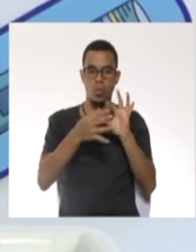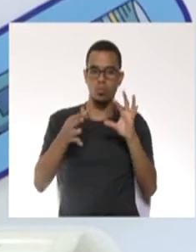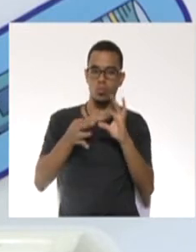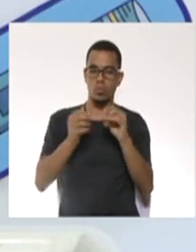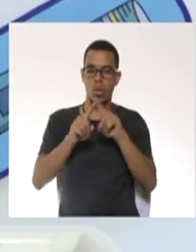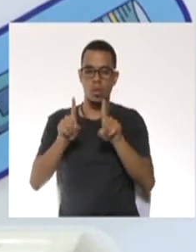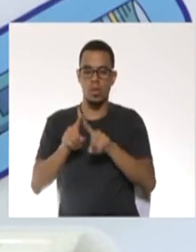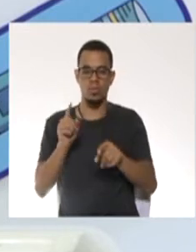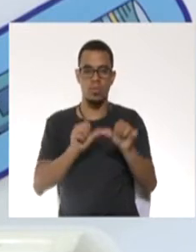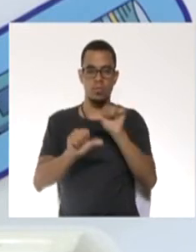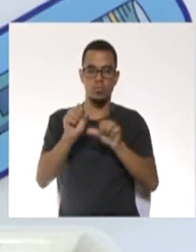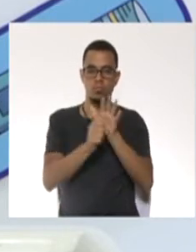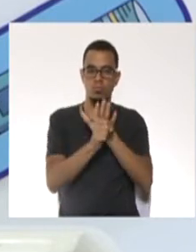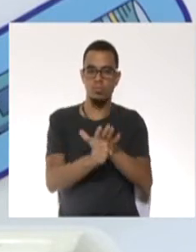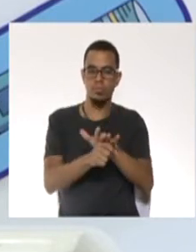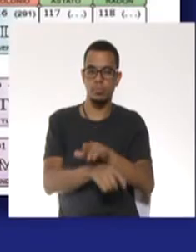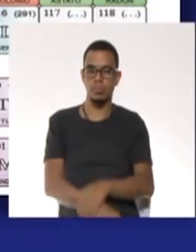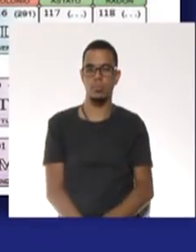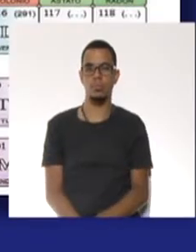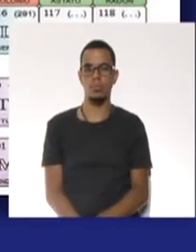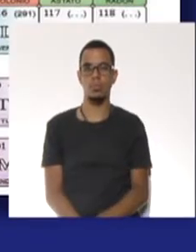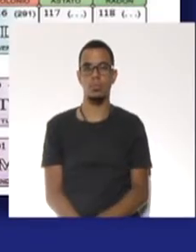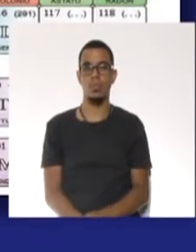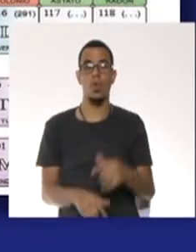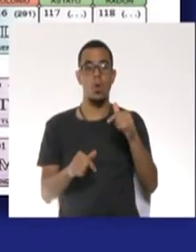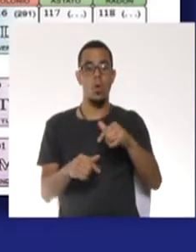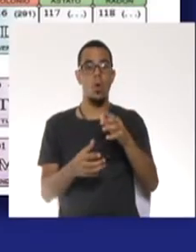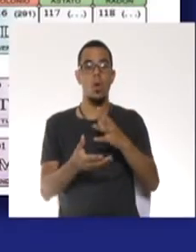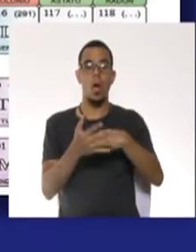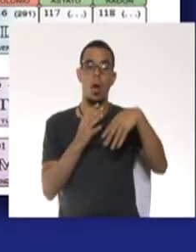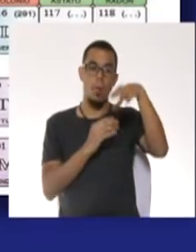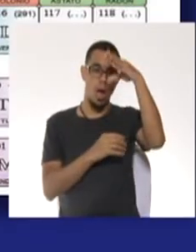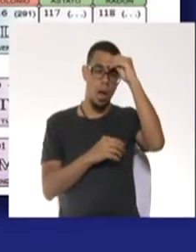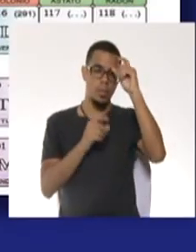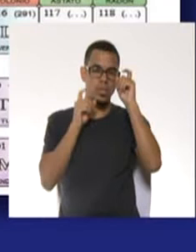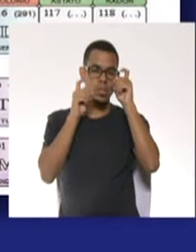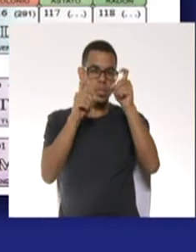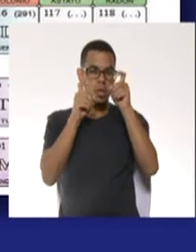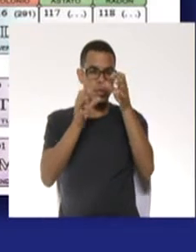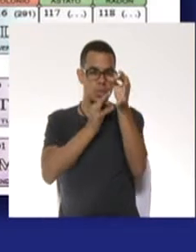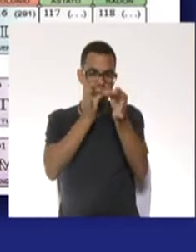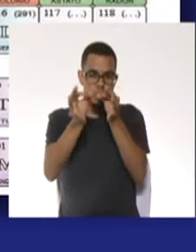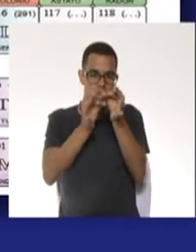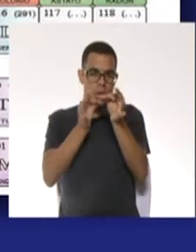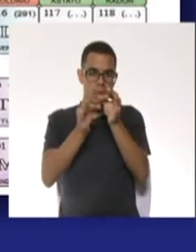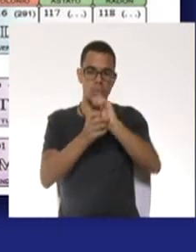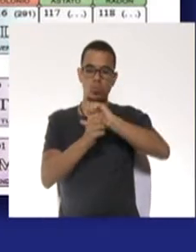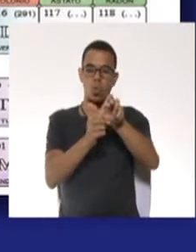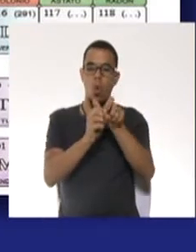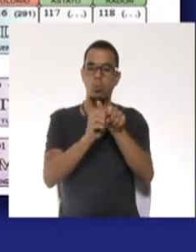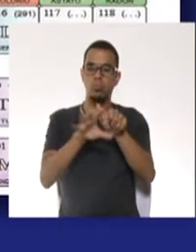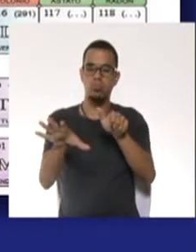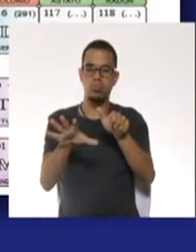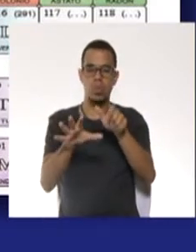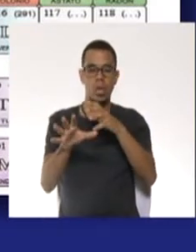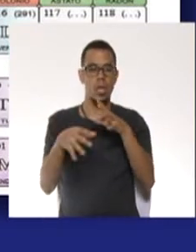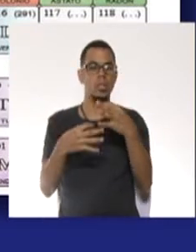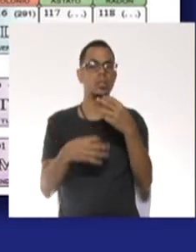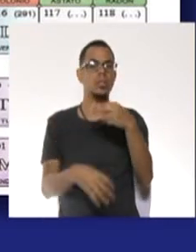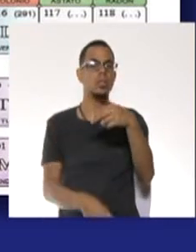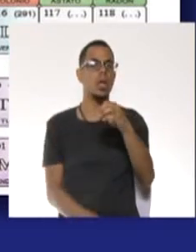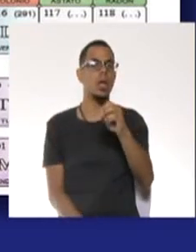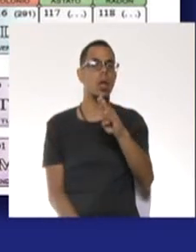vamos a hablar de los gases nobles. Es esa última columna que observamos en pantalla, señalada con una flecha,